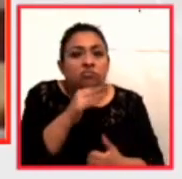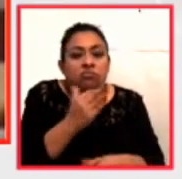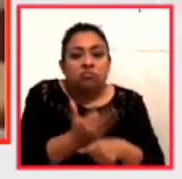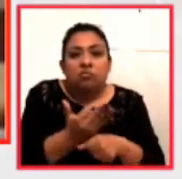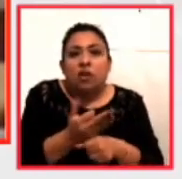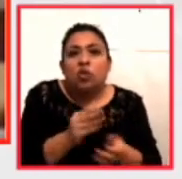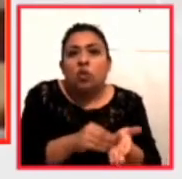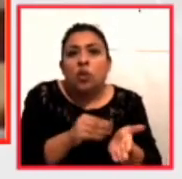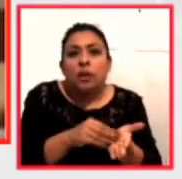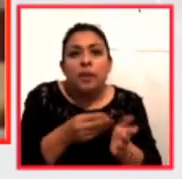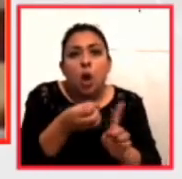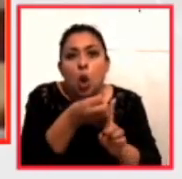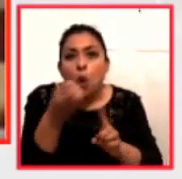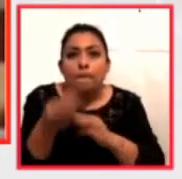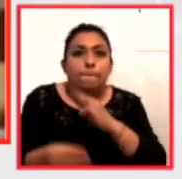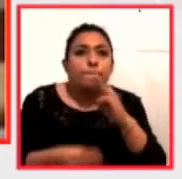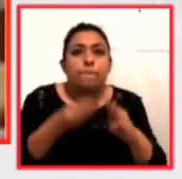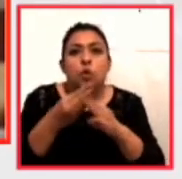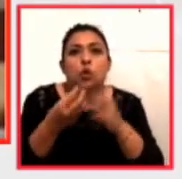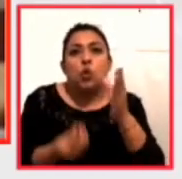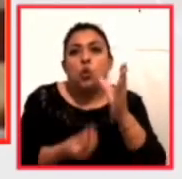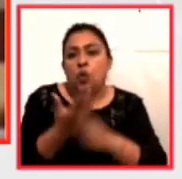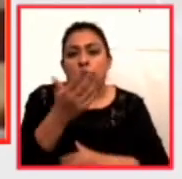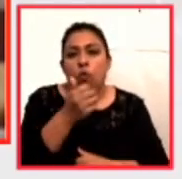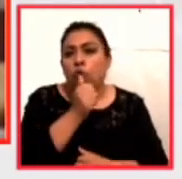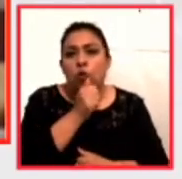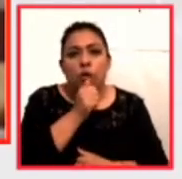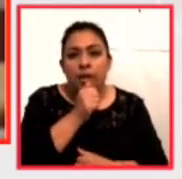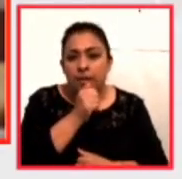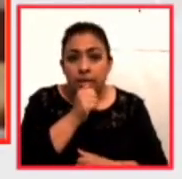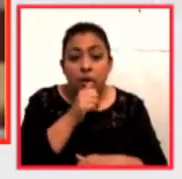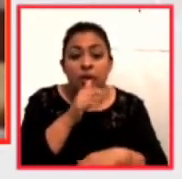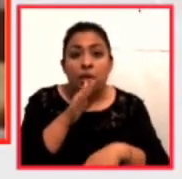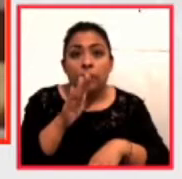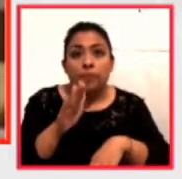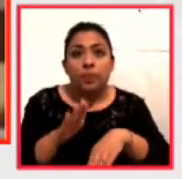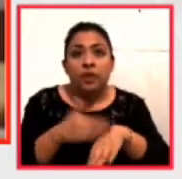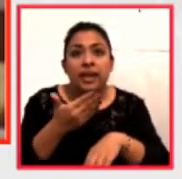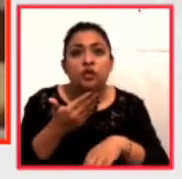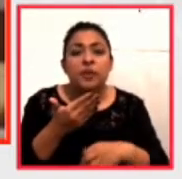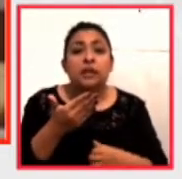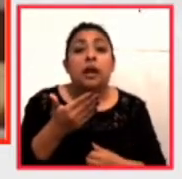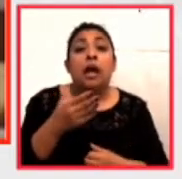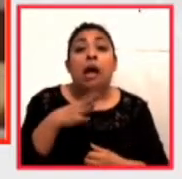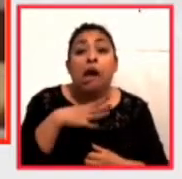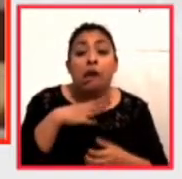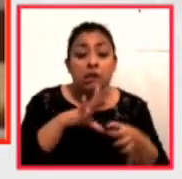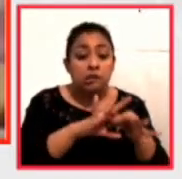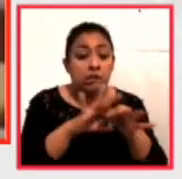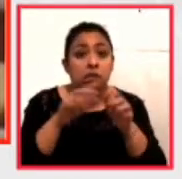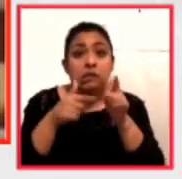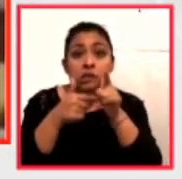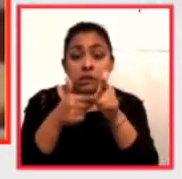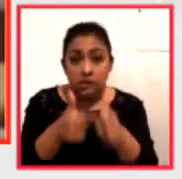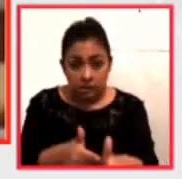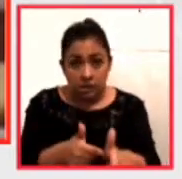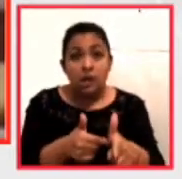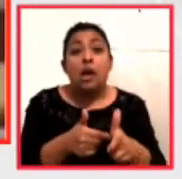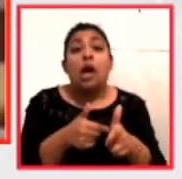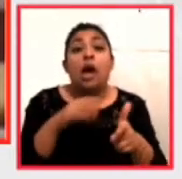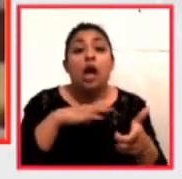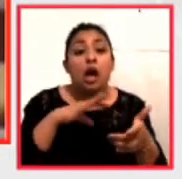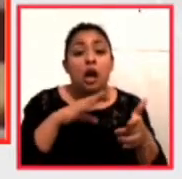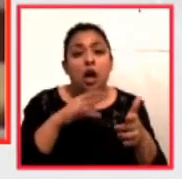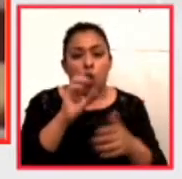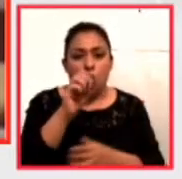orden mundial nuevo. No. ¿Por qué? Porque el andamiaje internacional ahí permanece. Una organización de Naciones Unidas